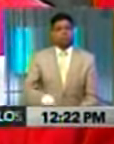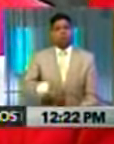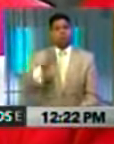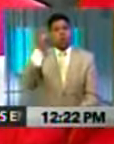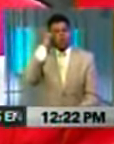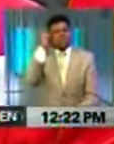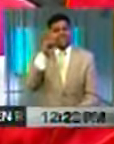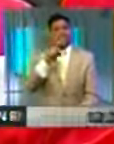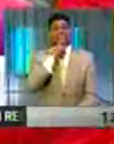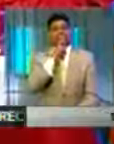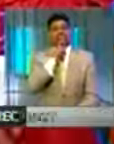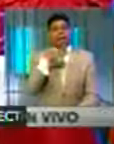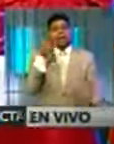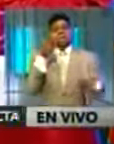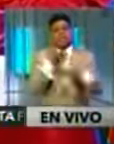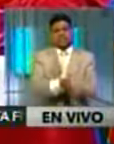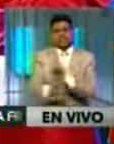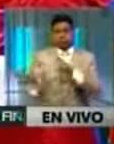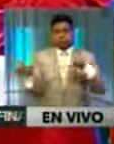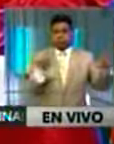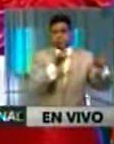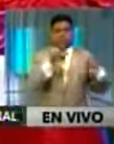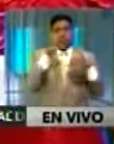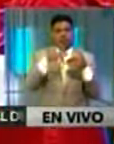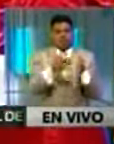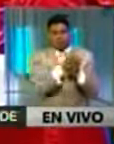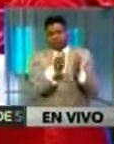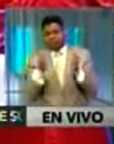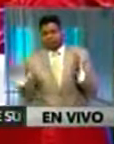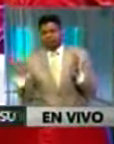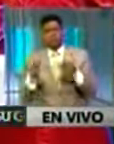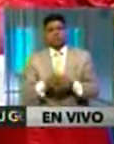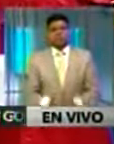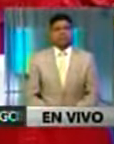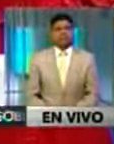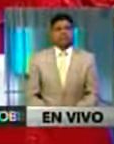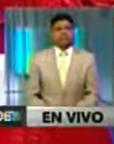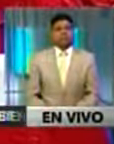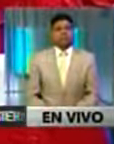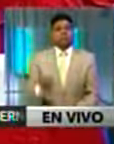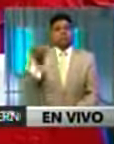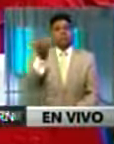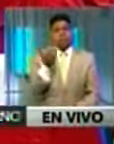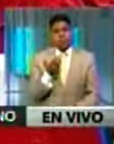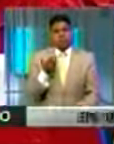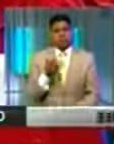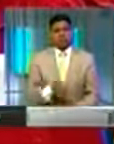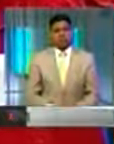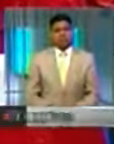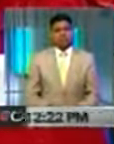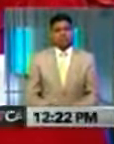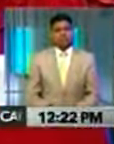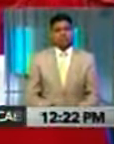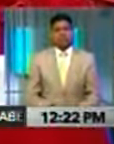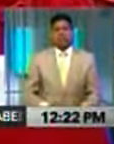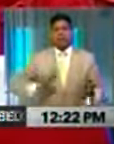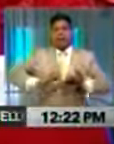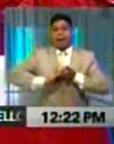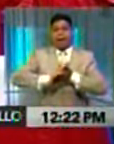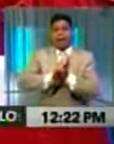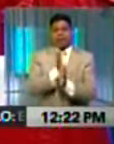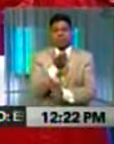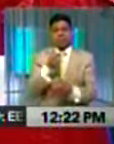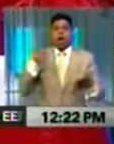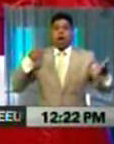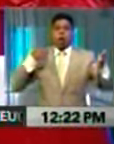pasaron. De aquí en adelante, mis camaradas, lo que viene es liquidar el golpe